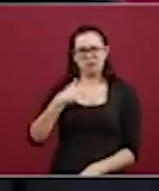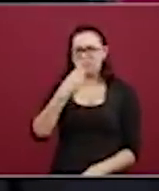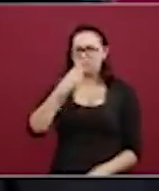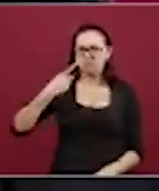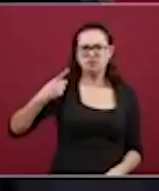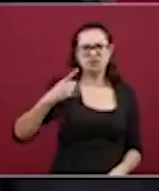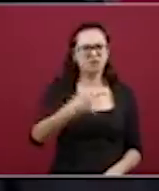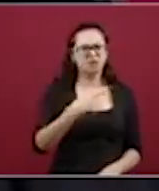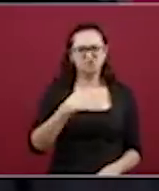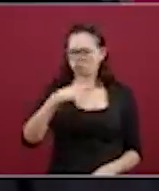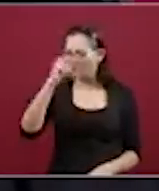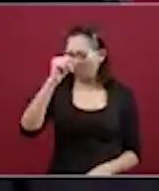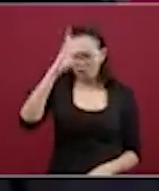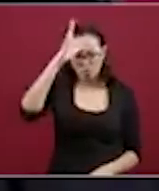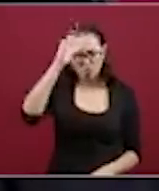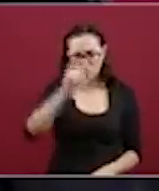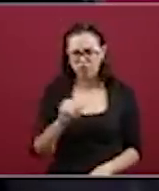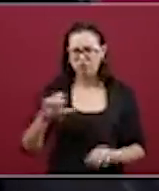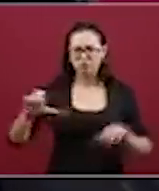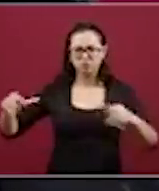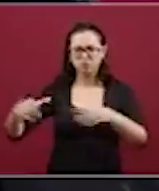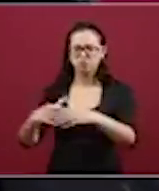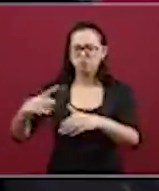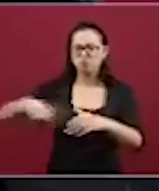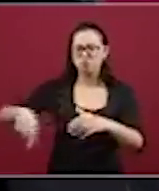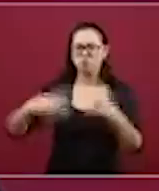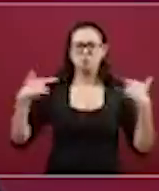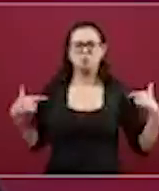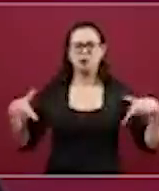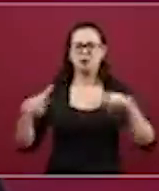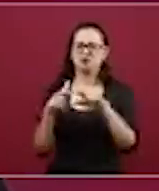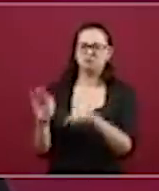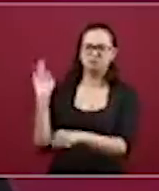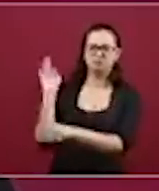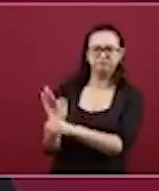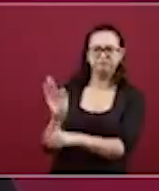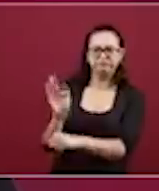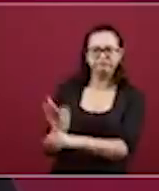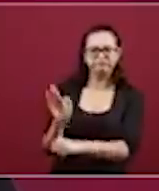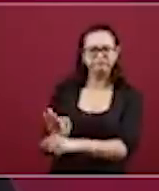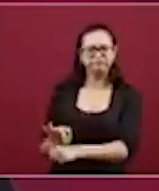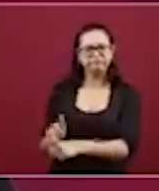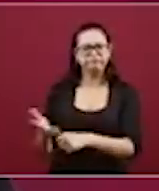y defendí a los maestros cuando querían imponer